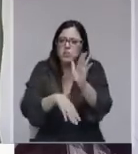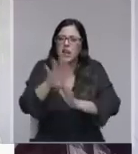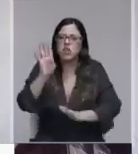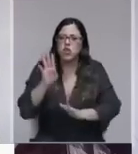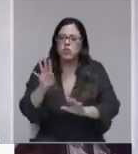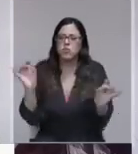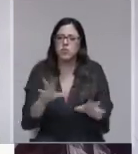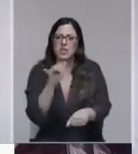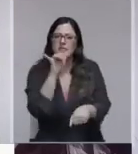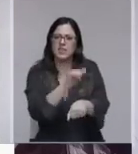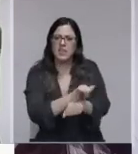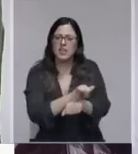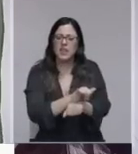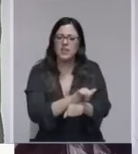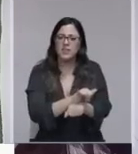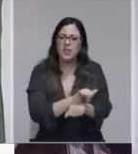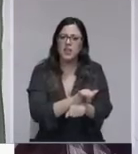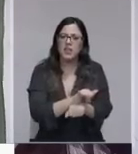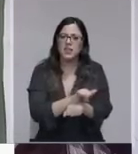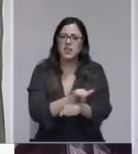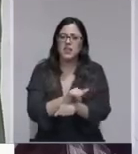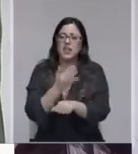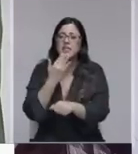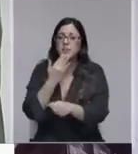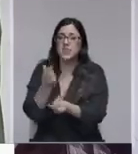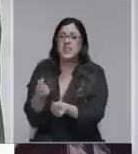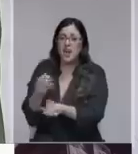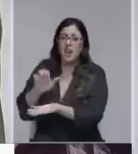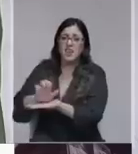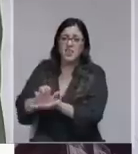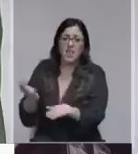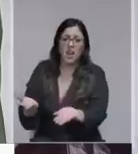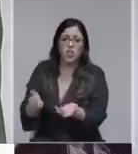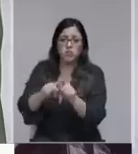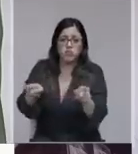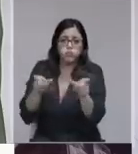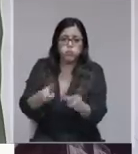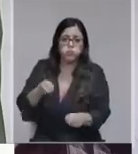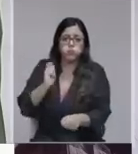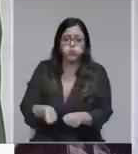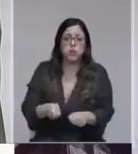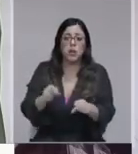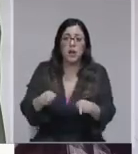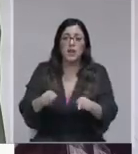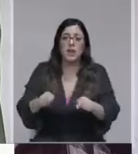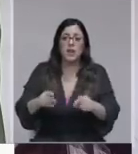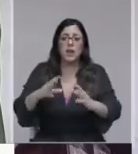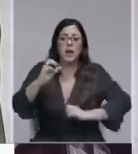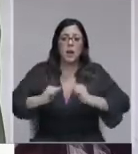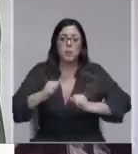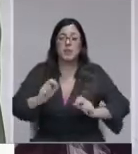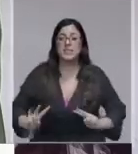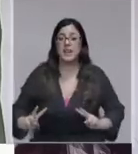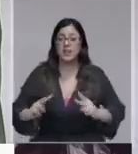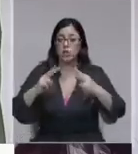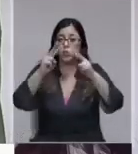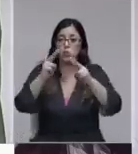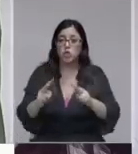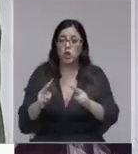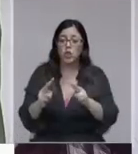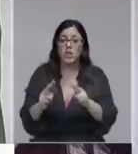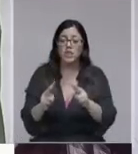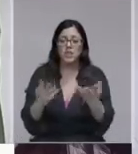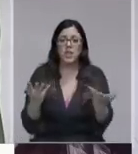estafa y fraude al fisco. Por primera vez, la empresa a cargo de la gestión inmobiliaria se refiere a la investigación en su contra. Acusaciones